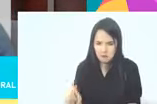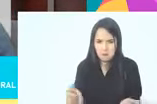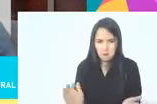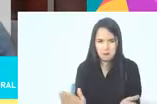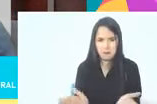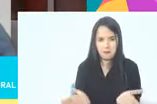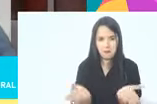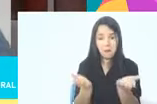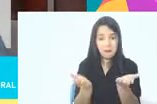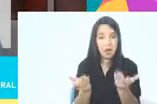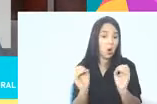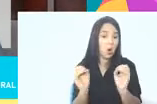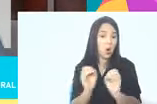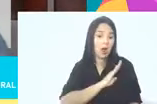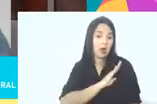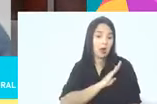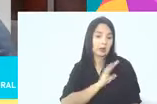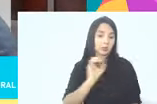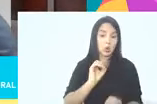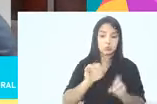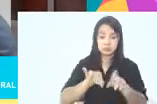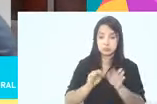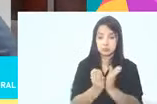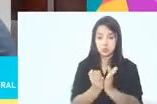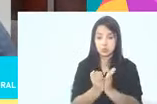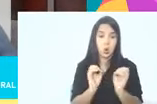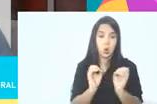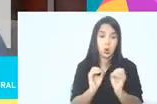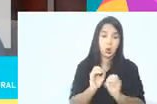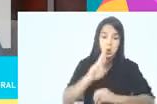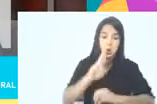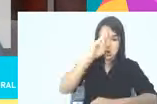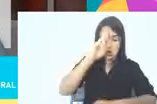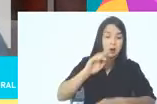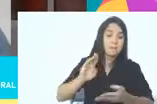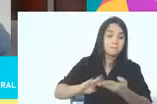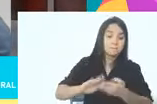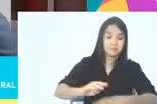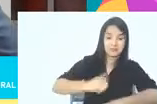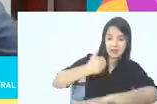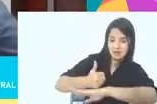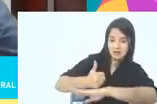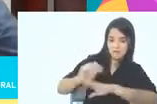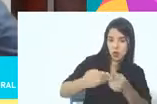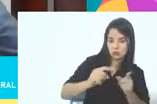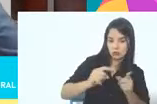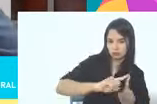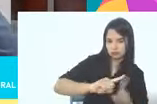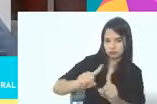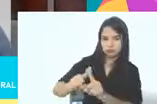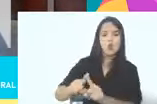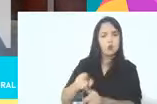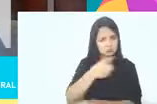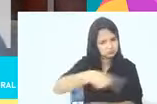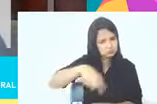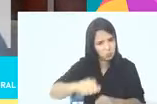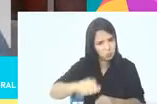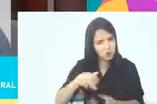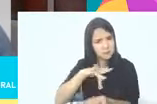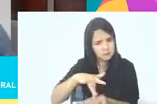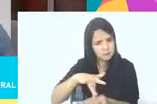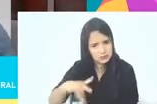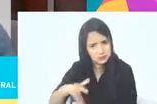va. Muy importante, perdóname Juan, el profe Alfredo Arrieta, el secretario de Educación de los